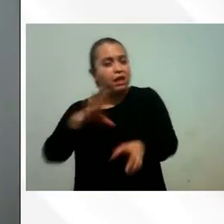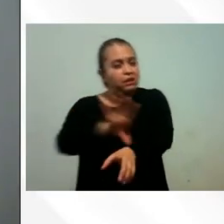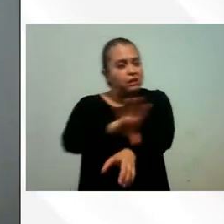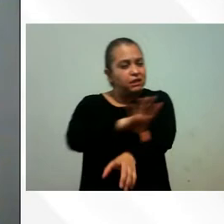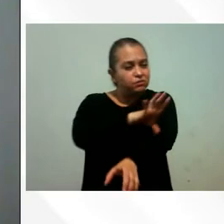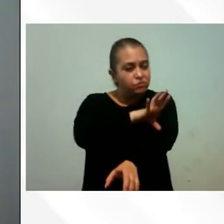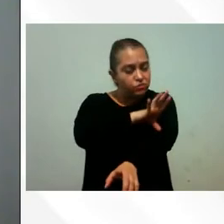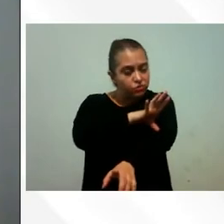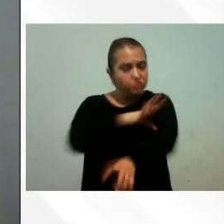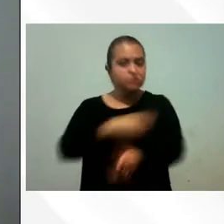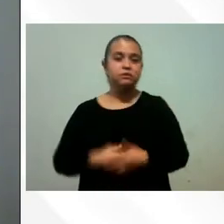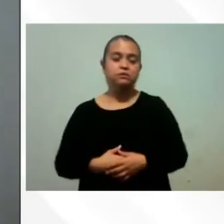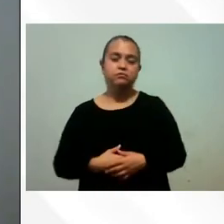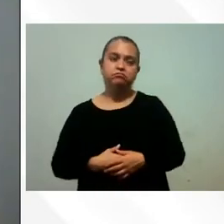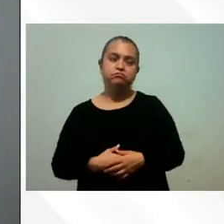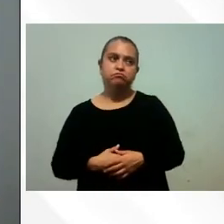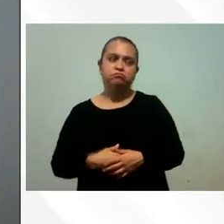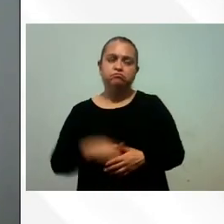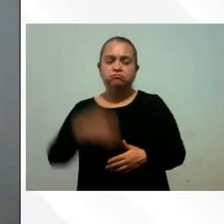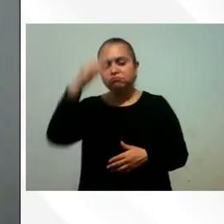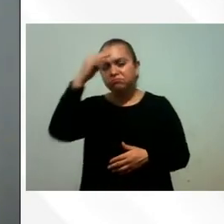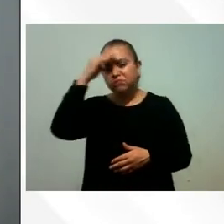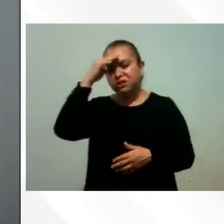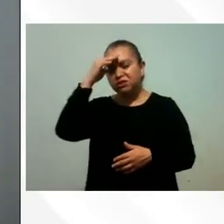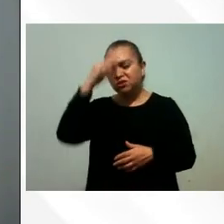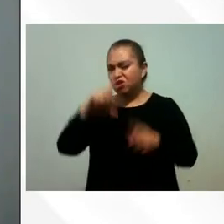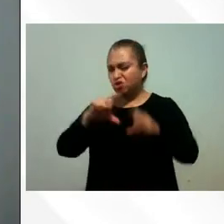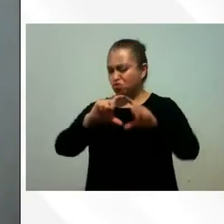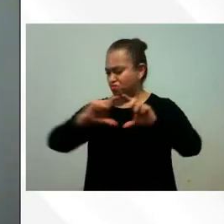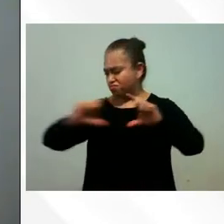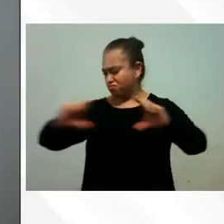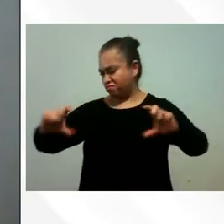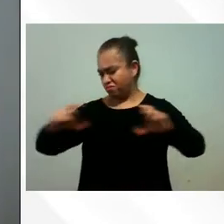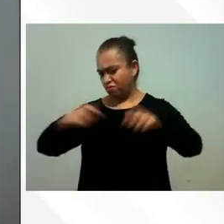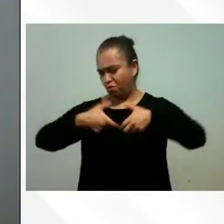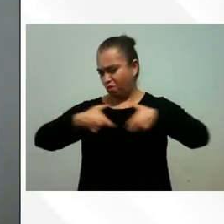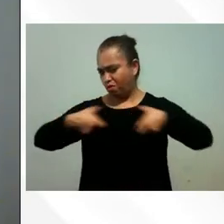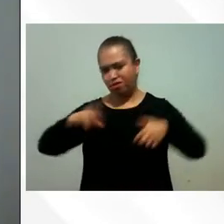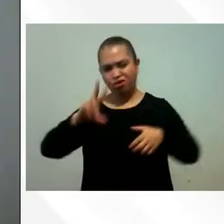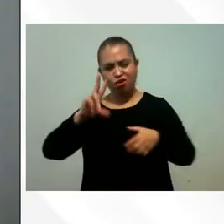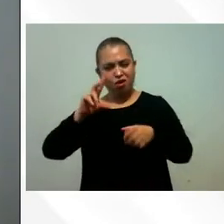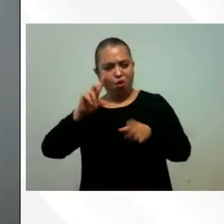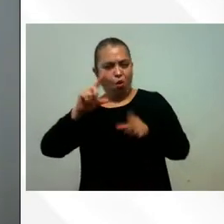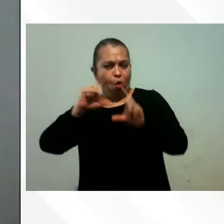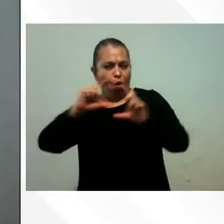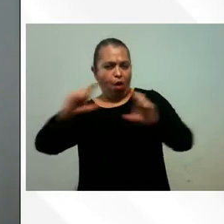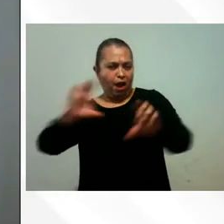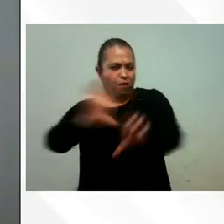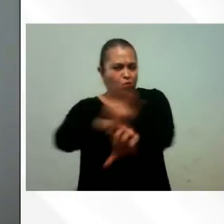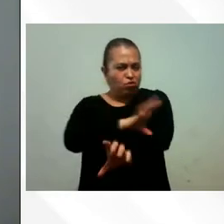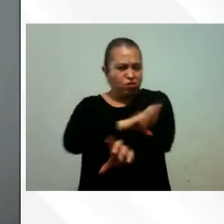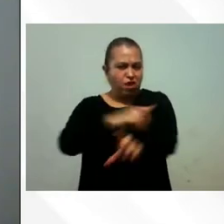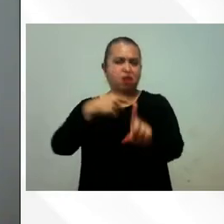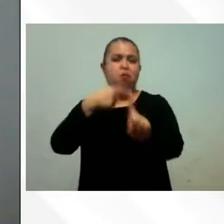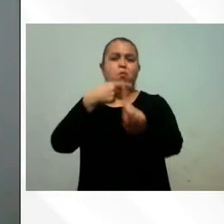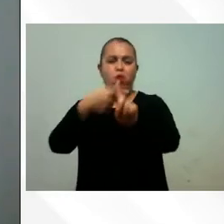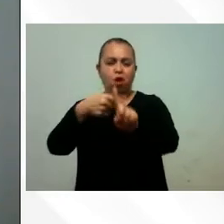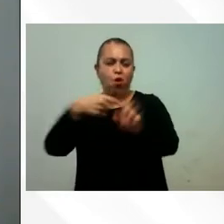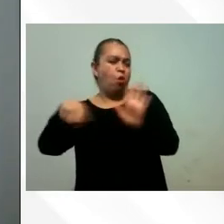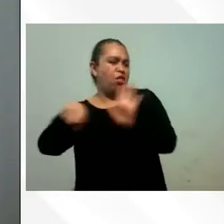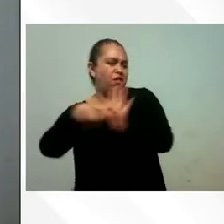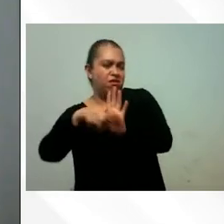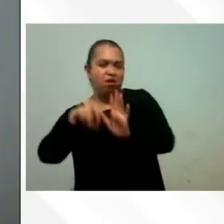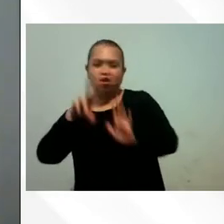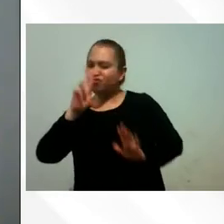Y yo creo que no es etiquetar las emociones positivas o negativas, sino simplemente aprender